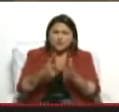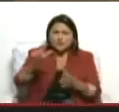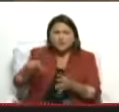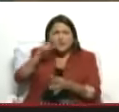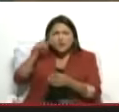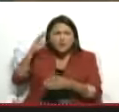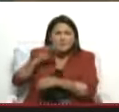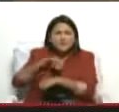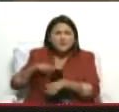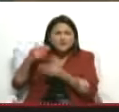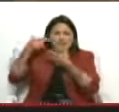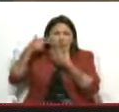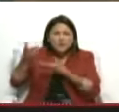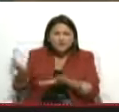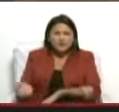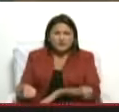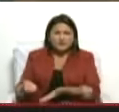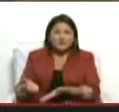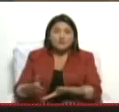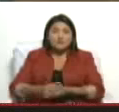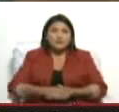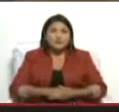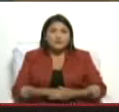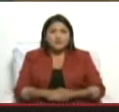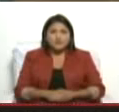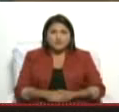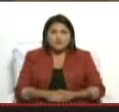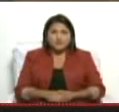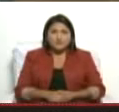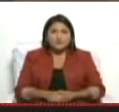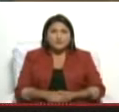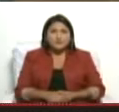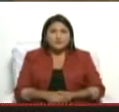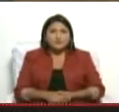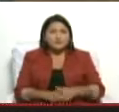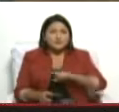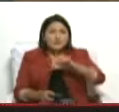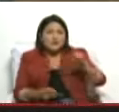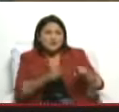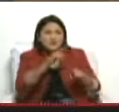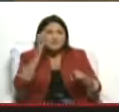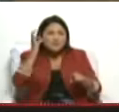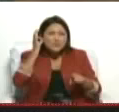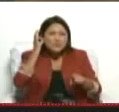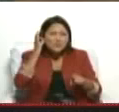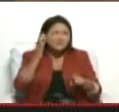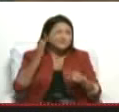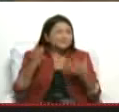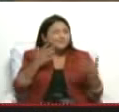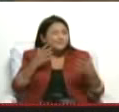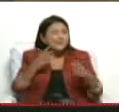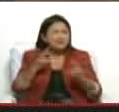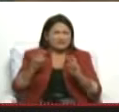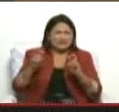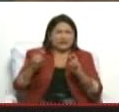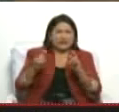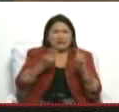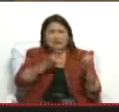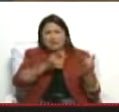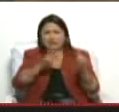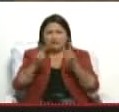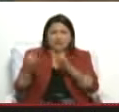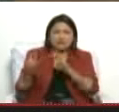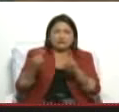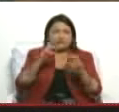como este sujeto Angel Heredia la ciudadana Rocío San Miguel ya por allí era un